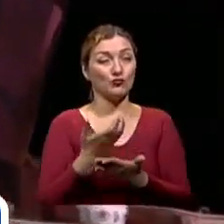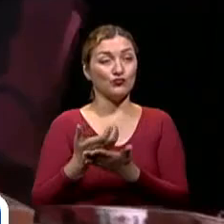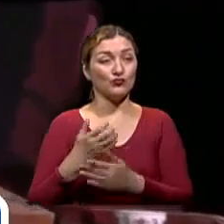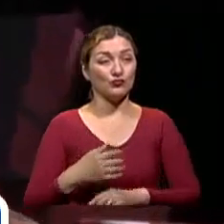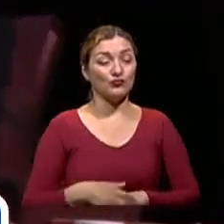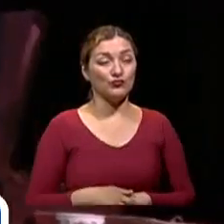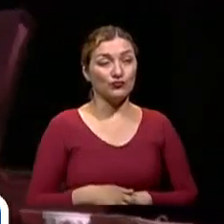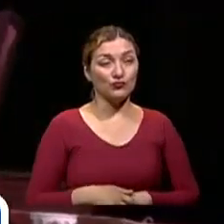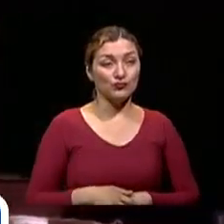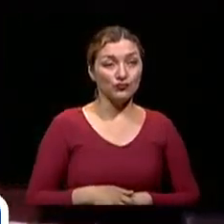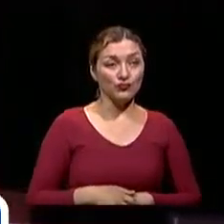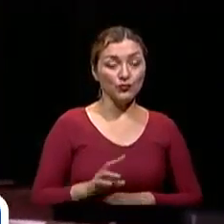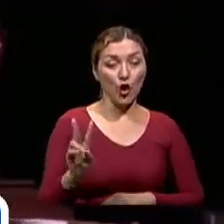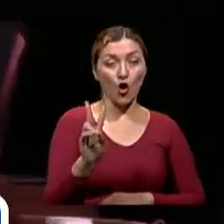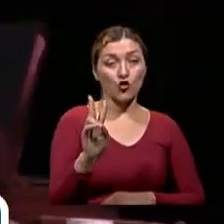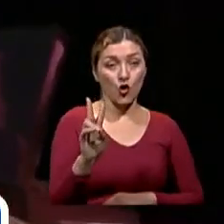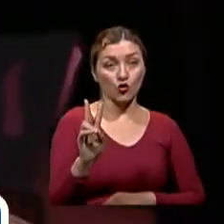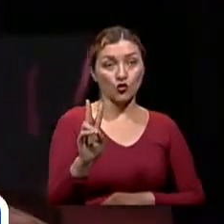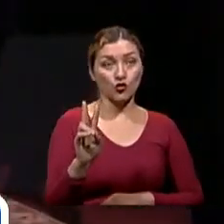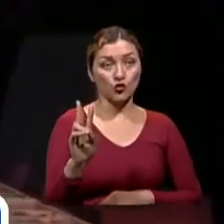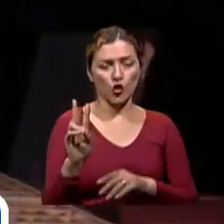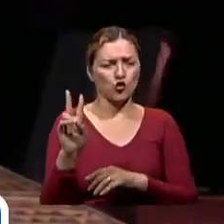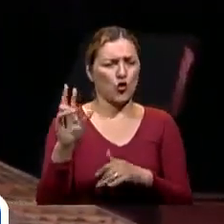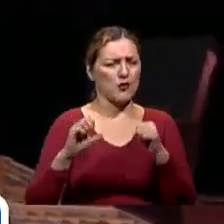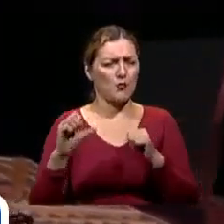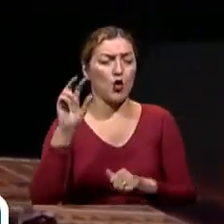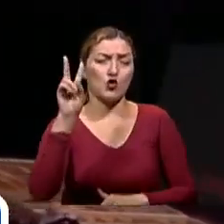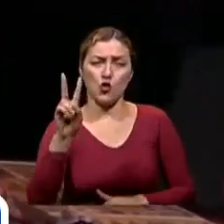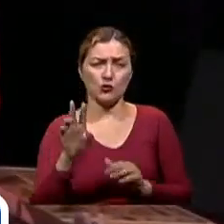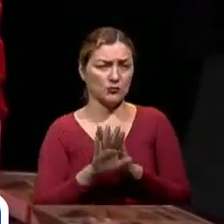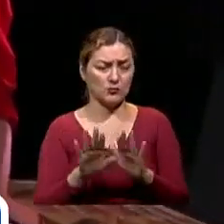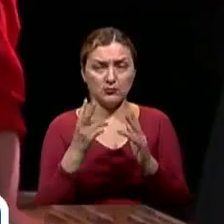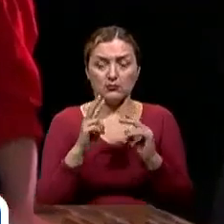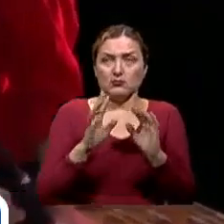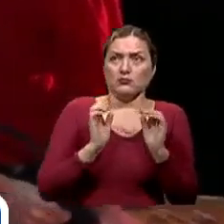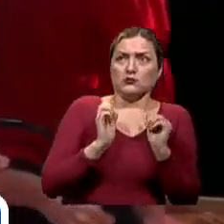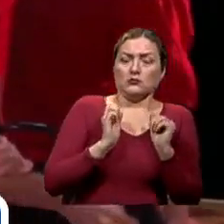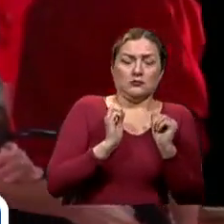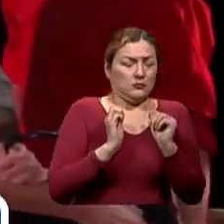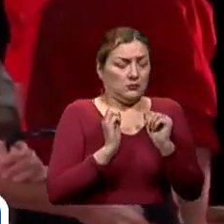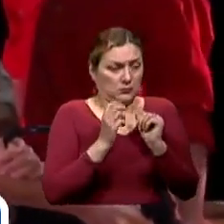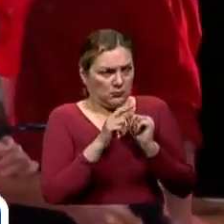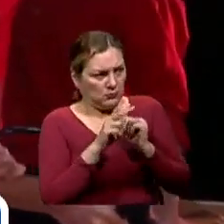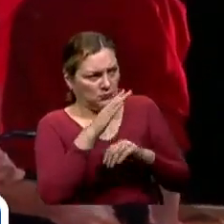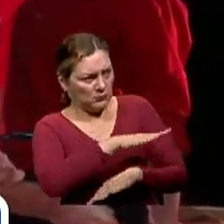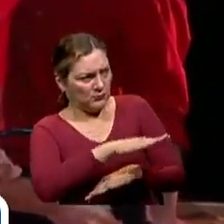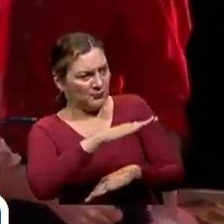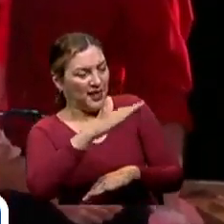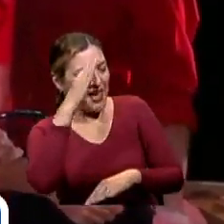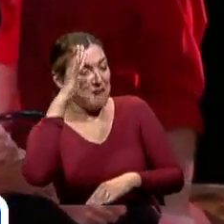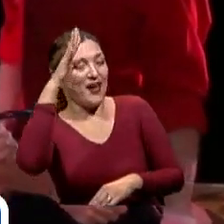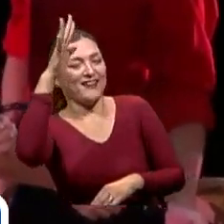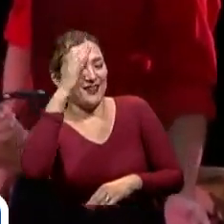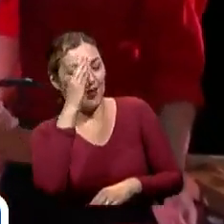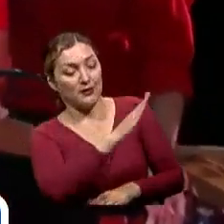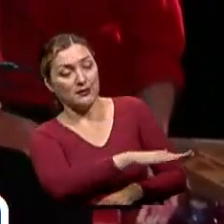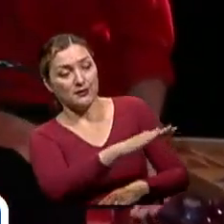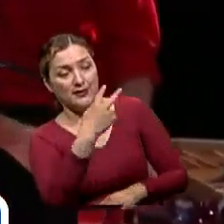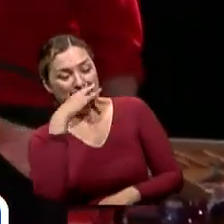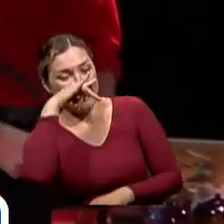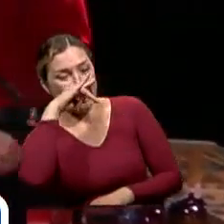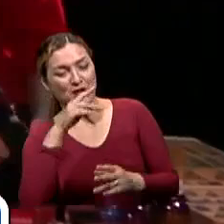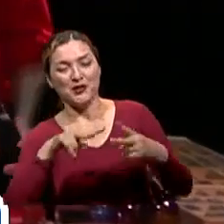pero aunque ellos dos estén solo en escena, yo creo que vamos a poder ver, intuir a los niños y niñas también de esa clase, y quizá los